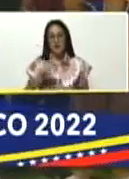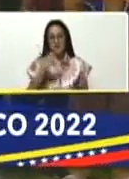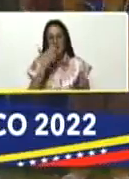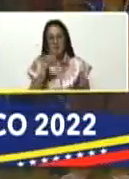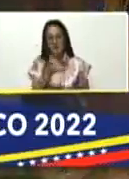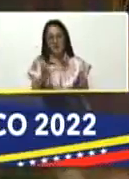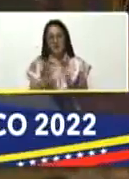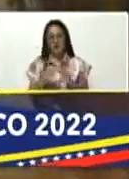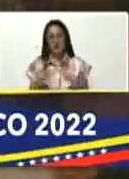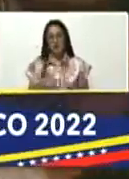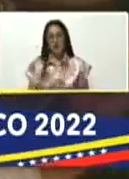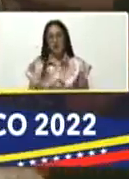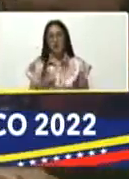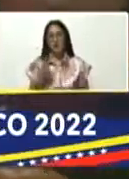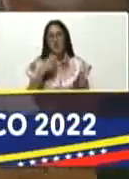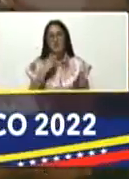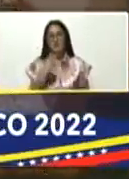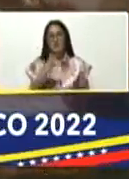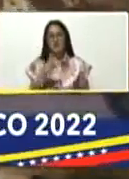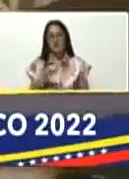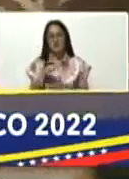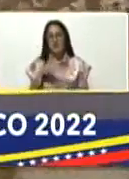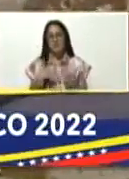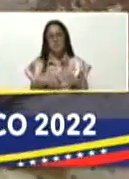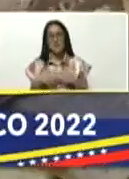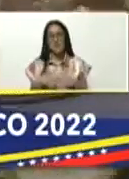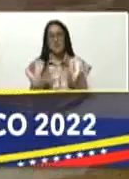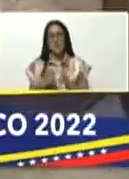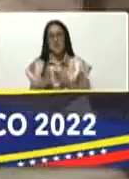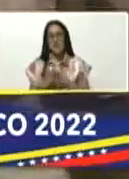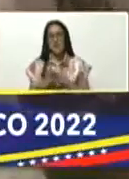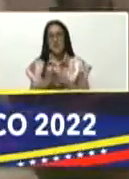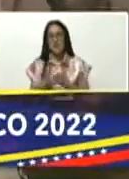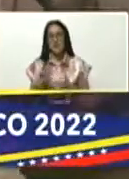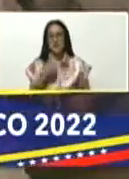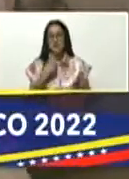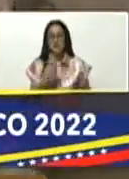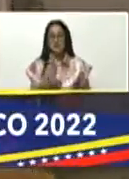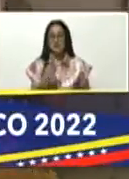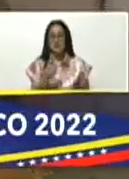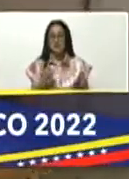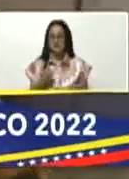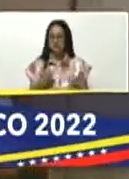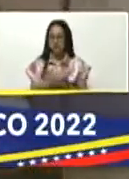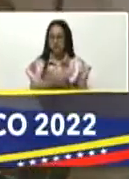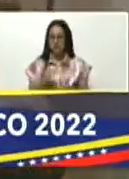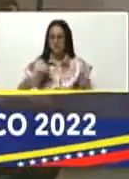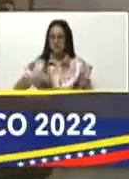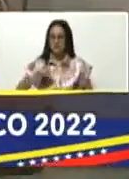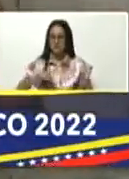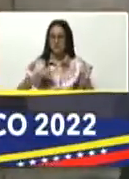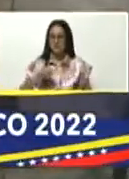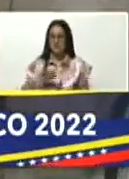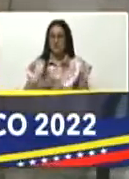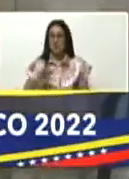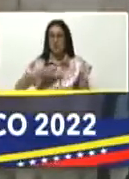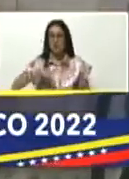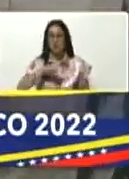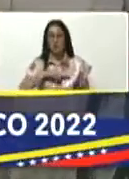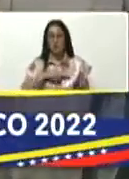todos nosotros, soy la voz de miles de emprendedores, donde le decimos, cuente con nosotros, porque